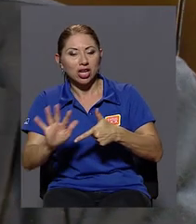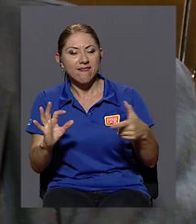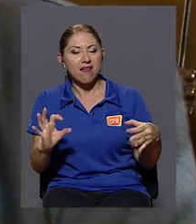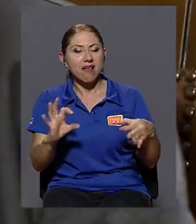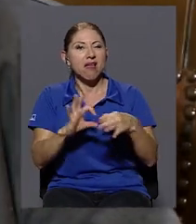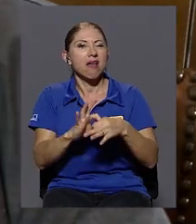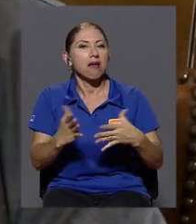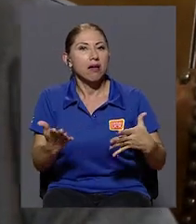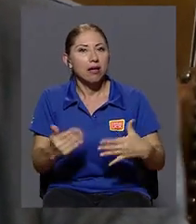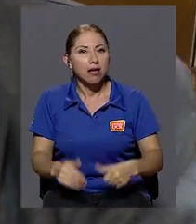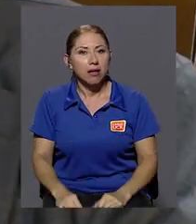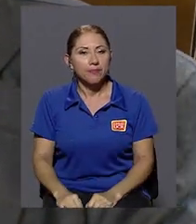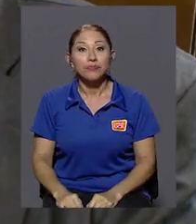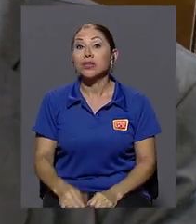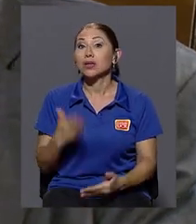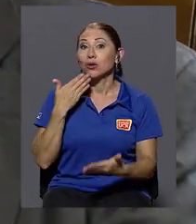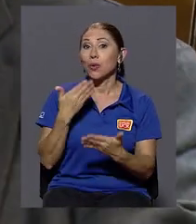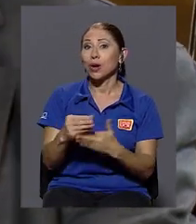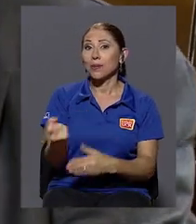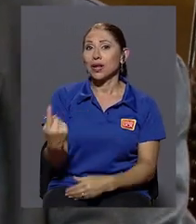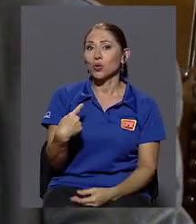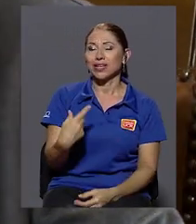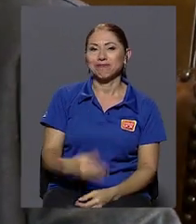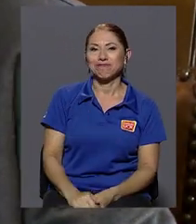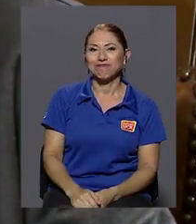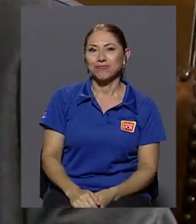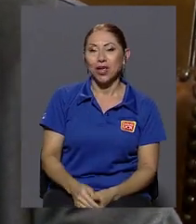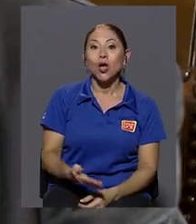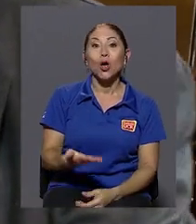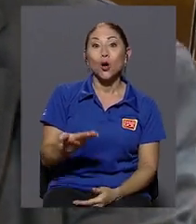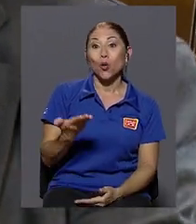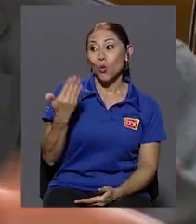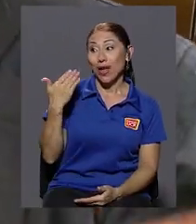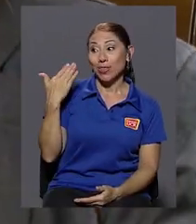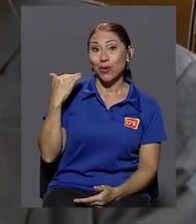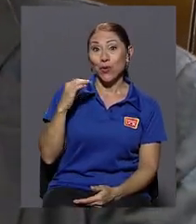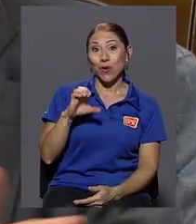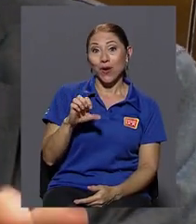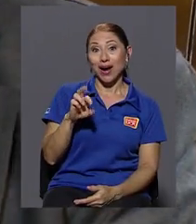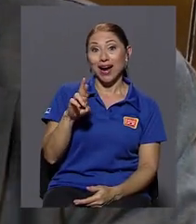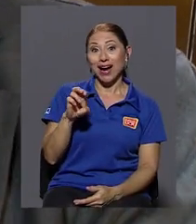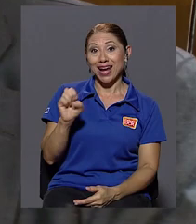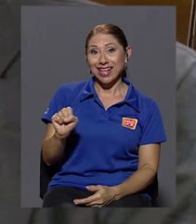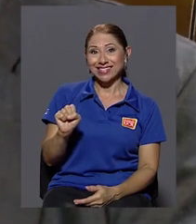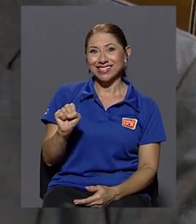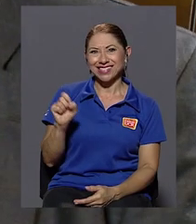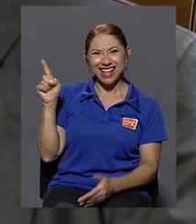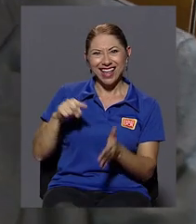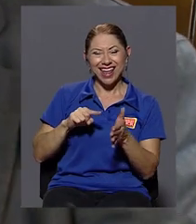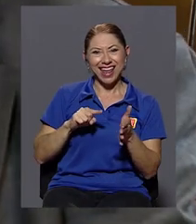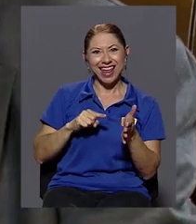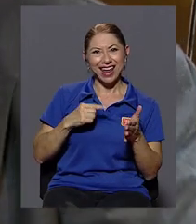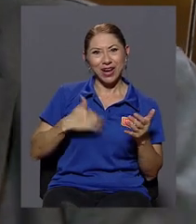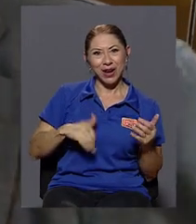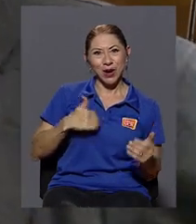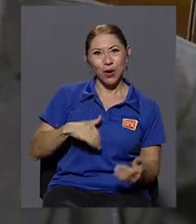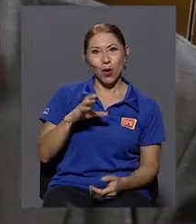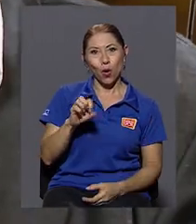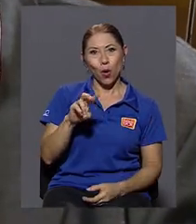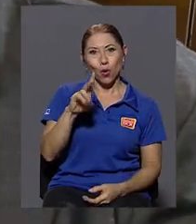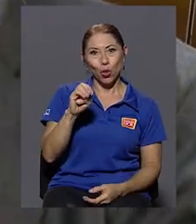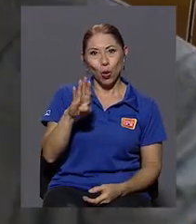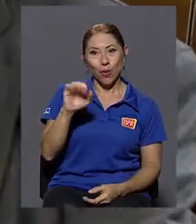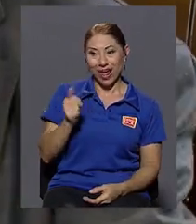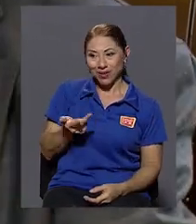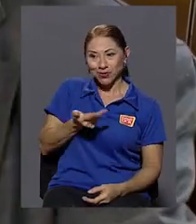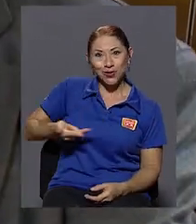Es una muy buena pregunta. Cuando decidimos hacer la CRES en Córdoba, que estábamos nosotros tres en particular presentes en